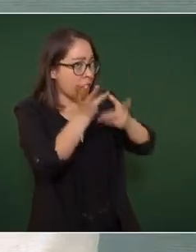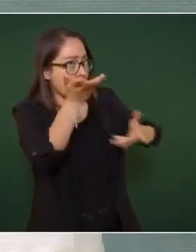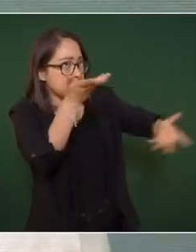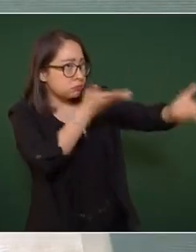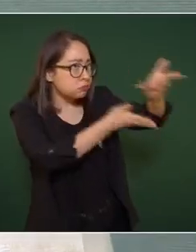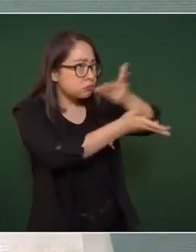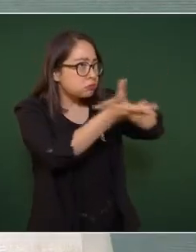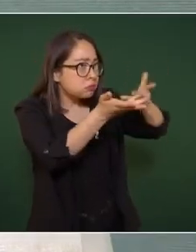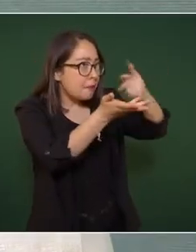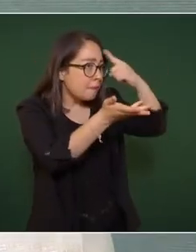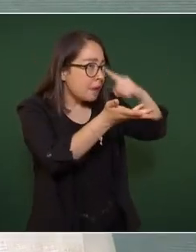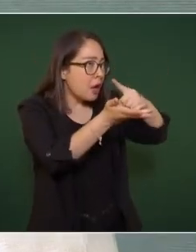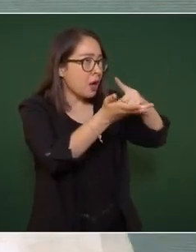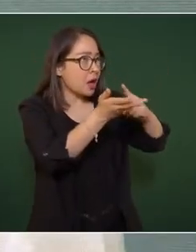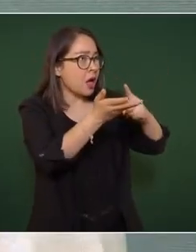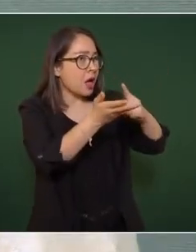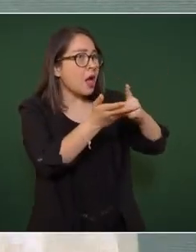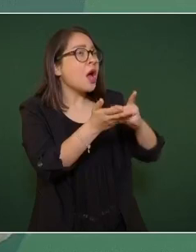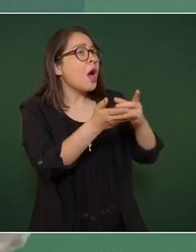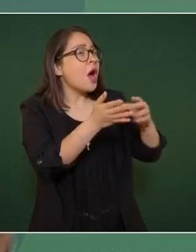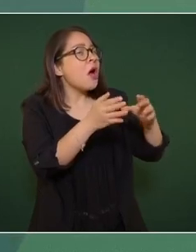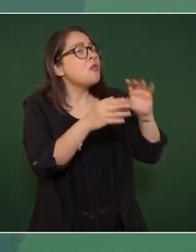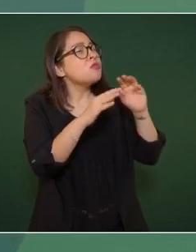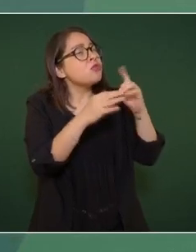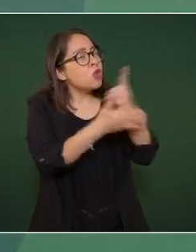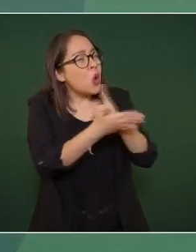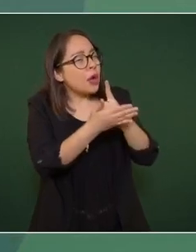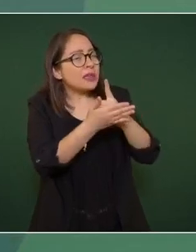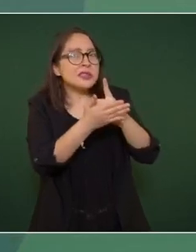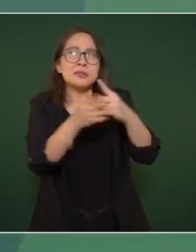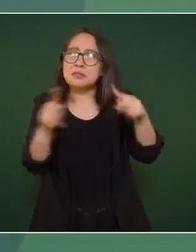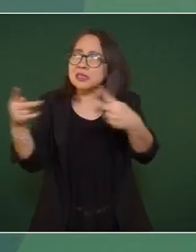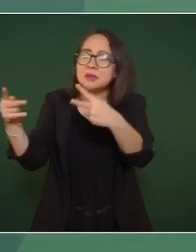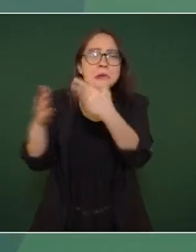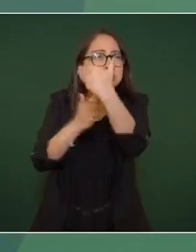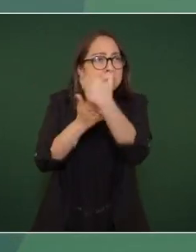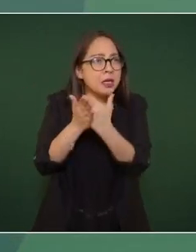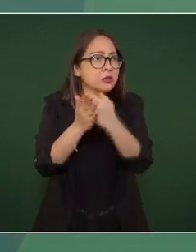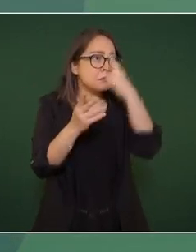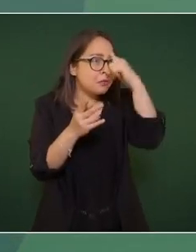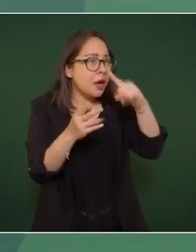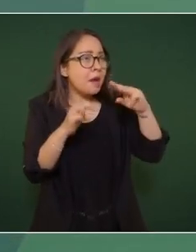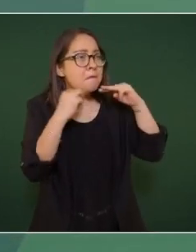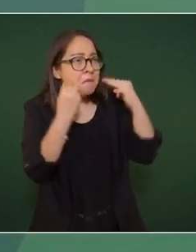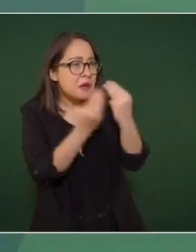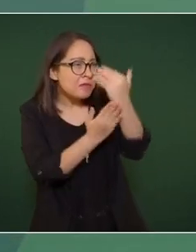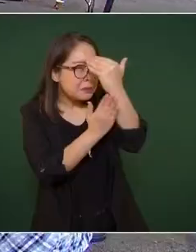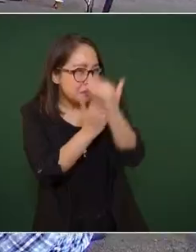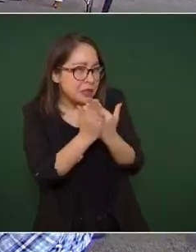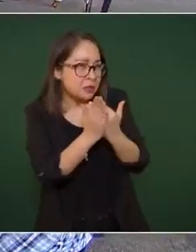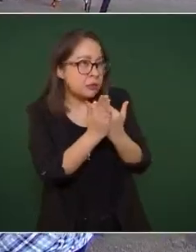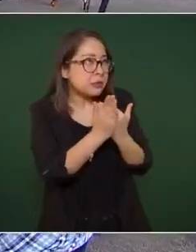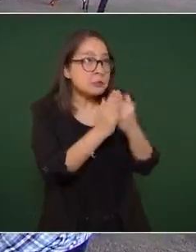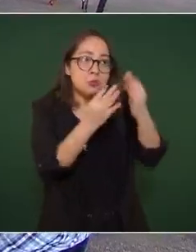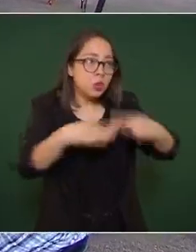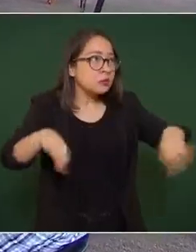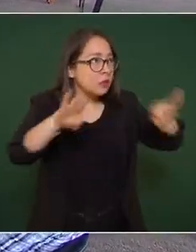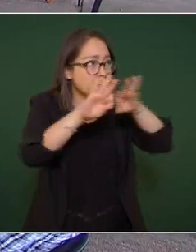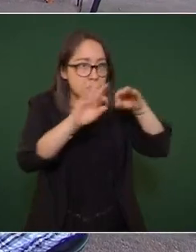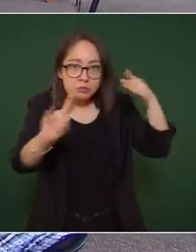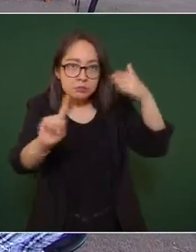drogas, sobre todo porque ya se convirtió en un asunto